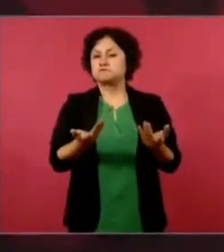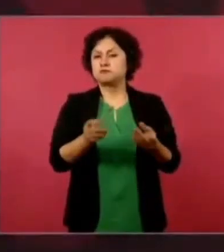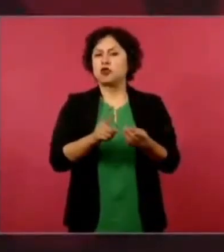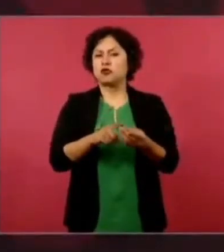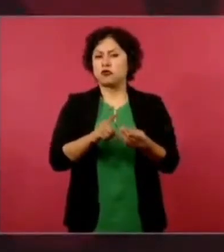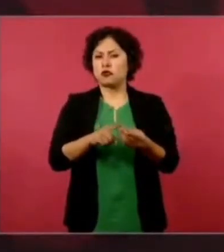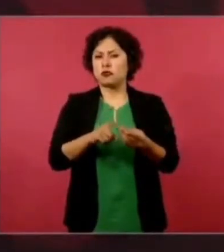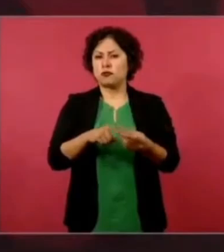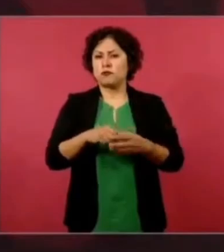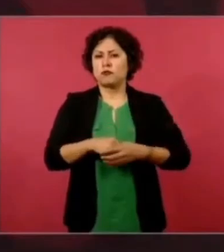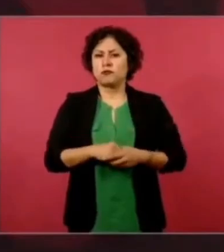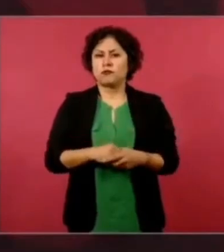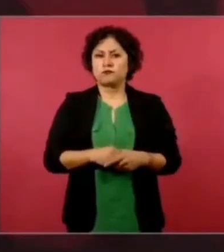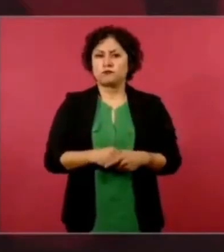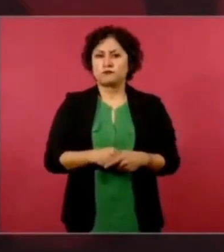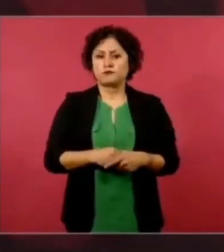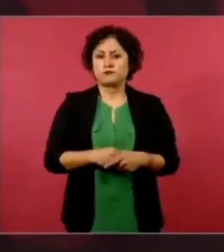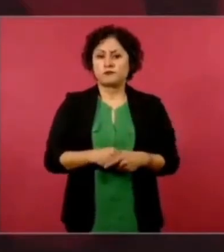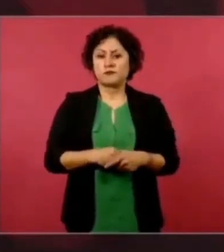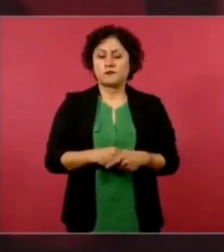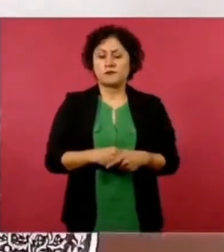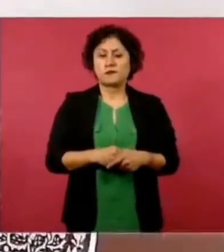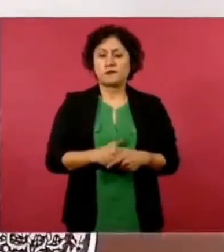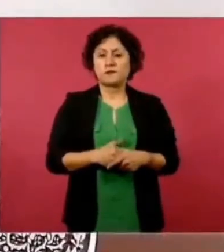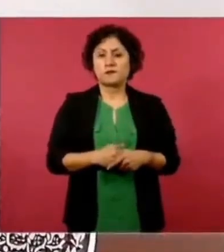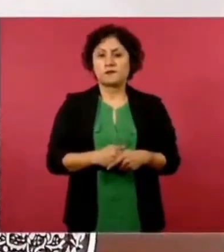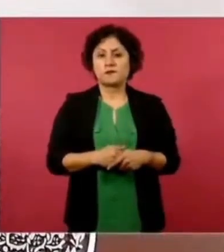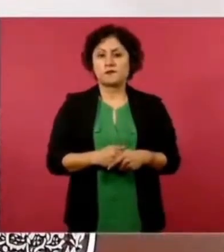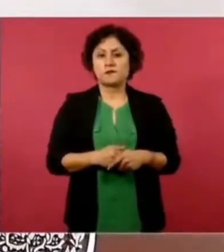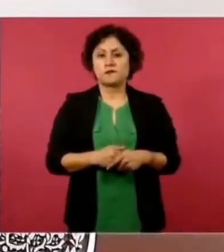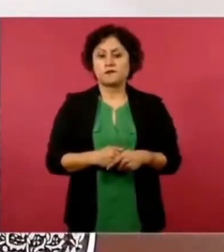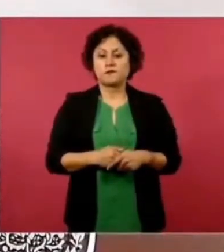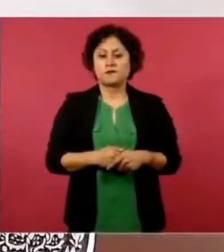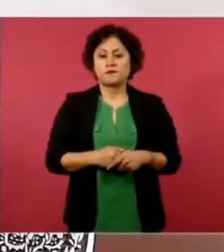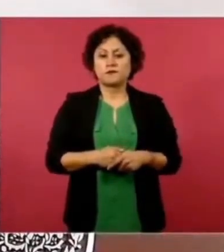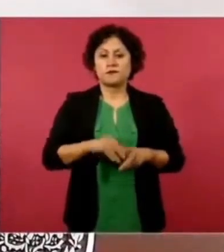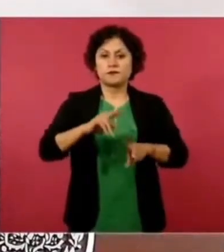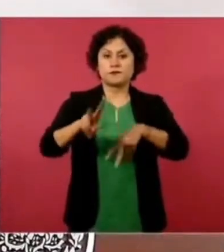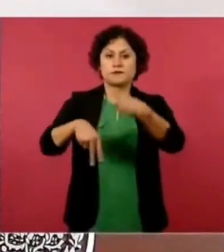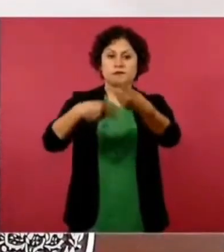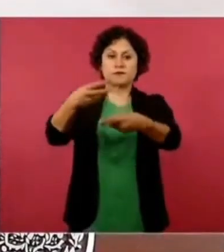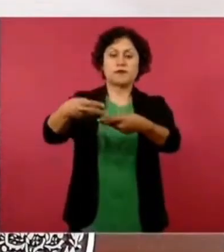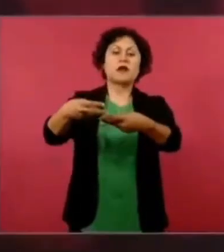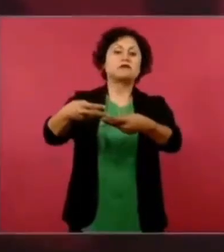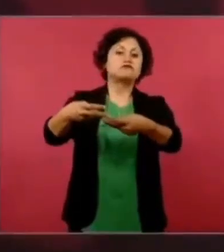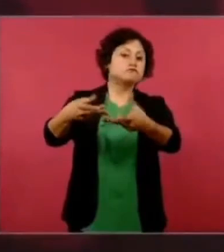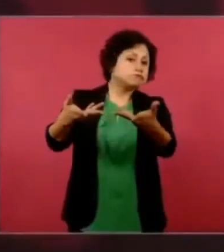sus representados. Van al juzgado